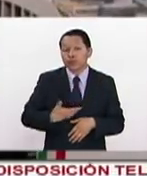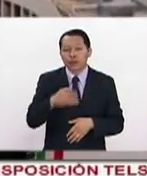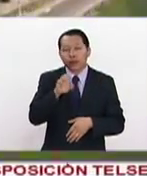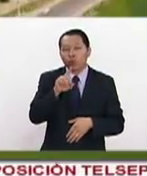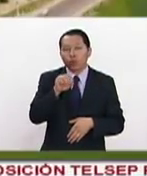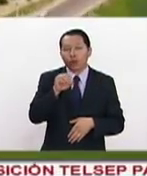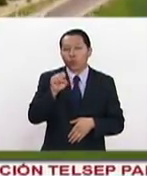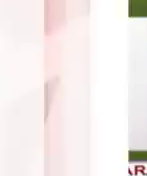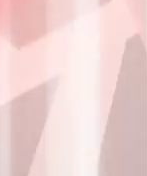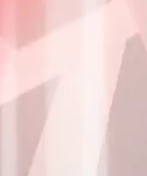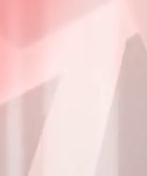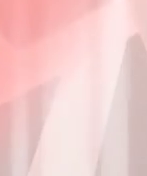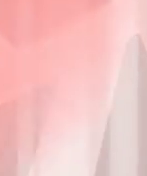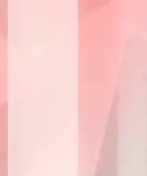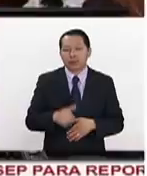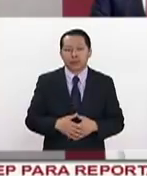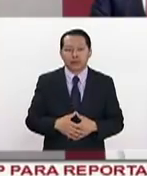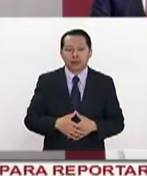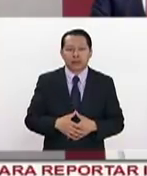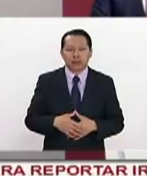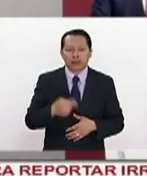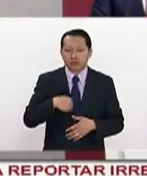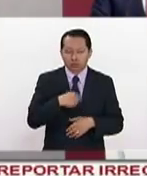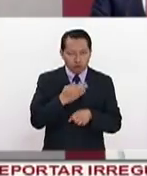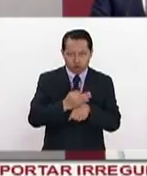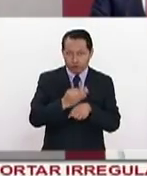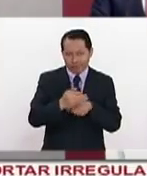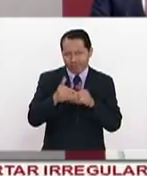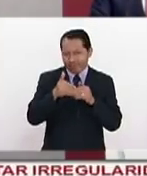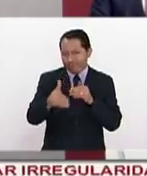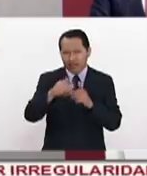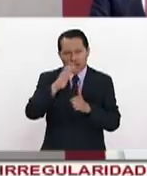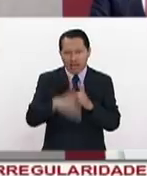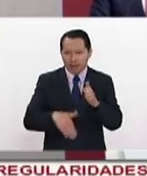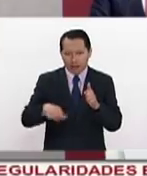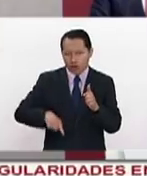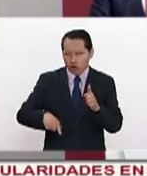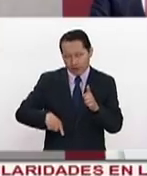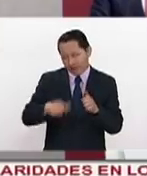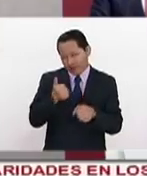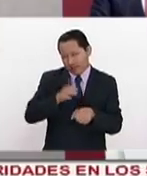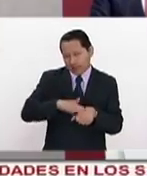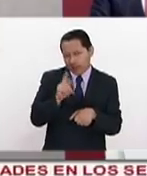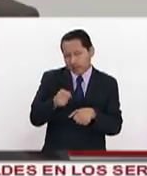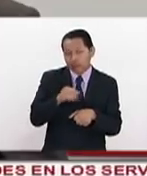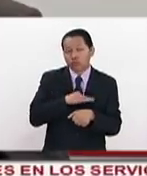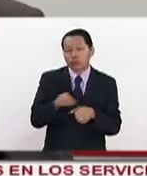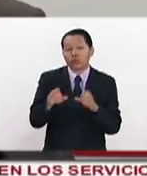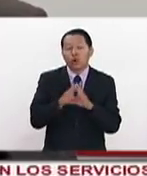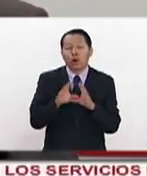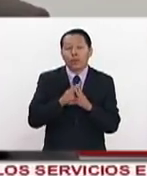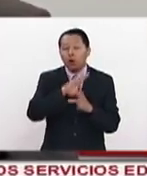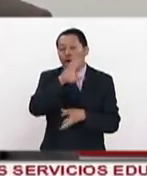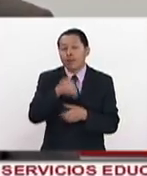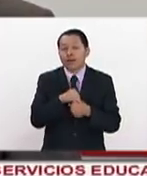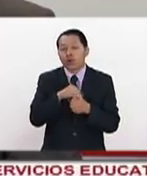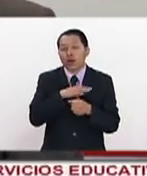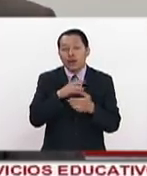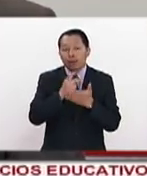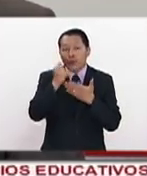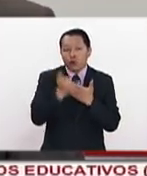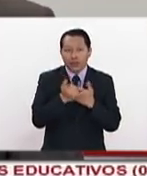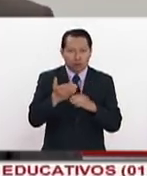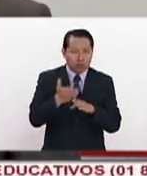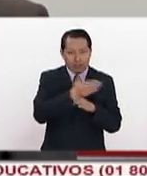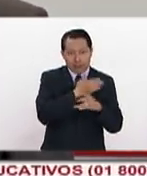Eduardo Sánchez. Estamos en la recta final del gobierno, en donde se requiere precisamente de consolidar todos los proyectos